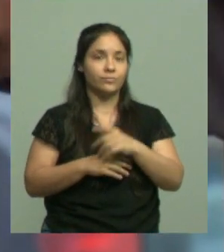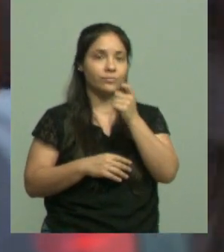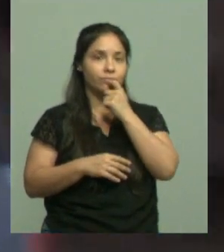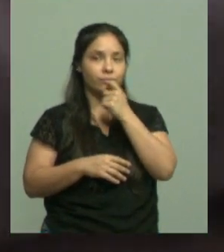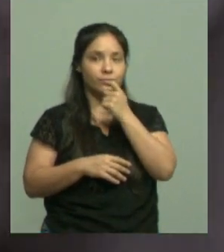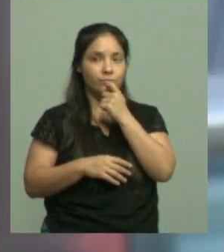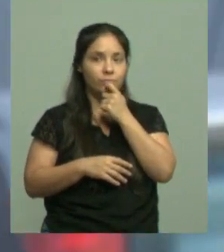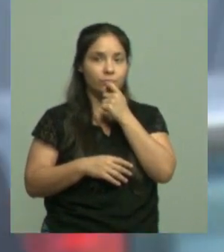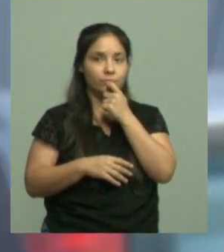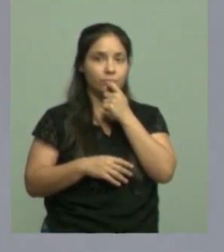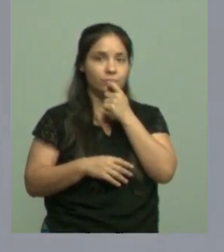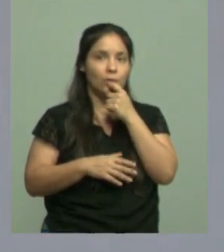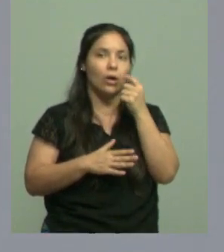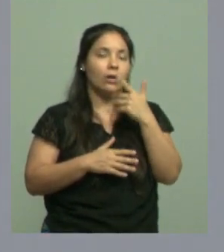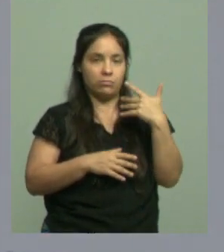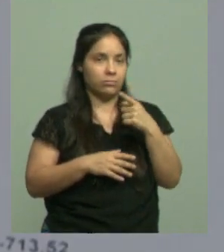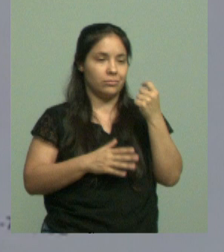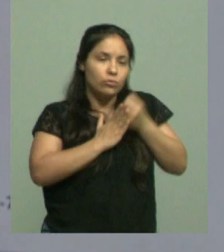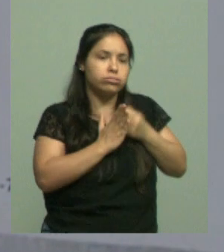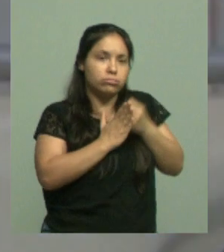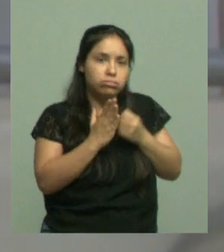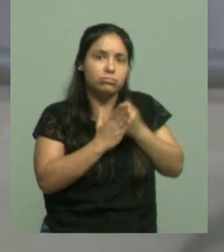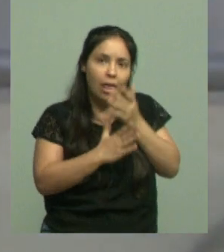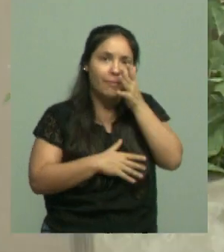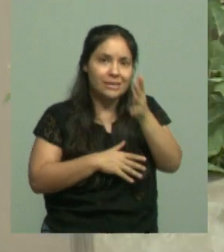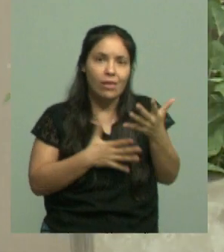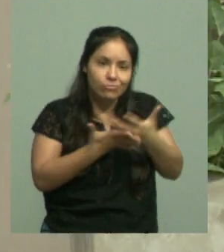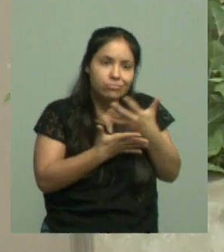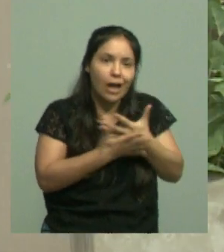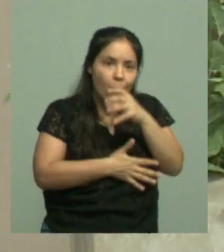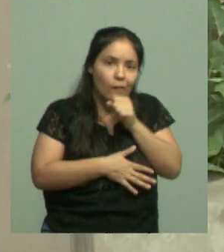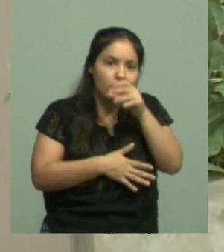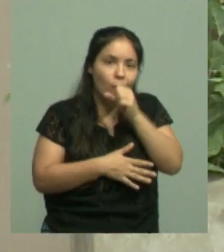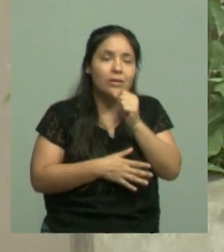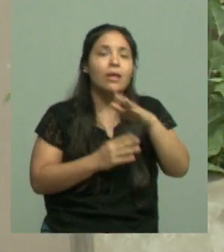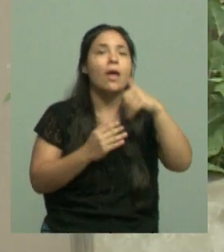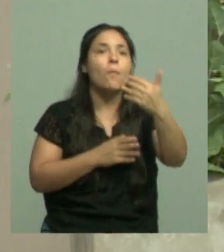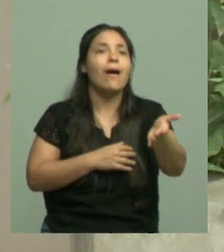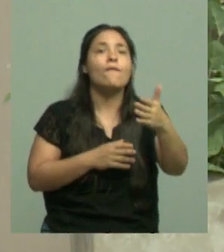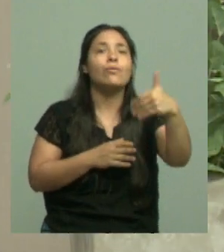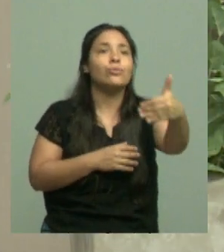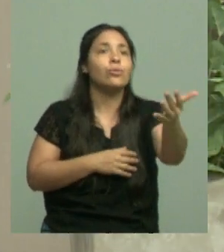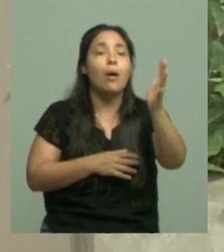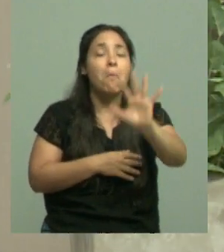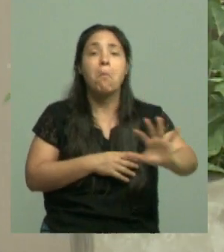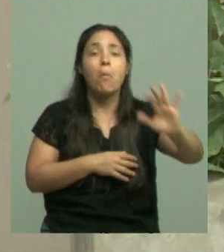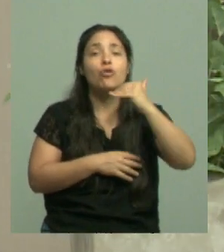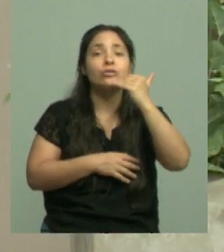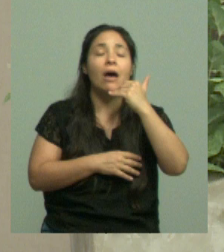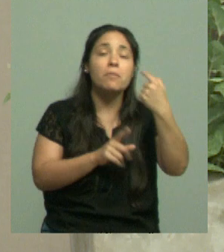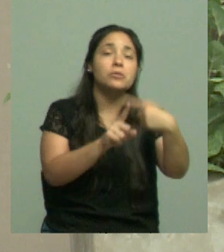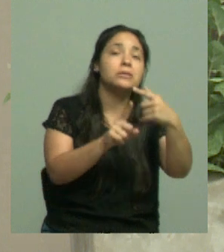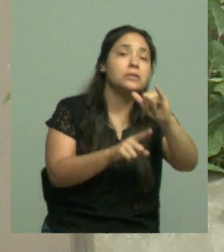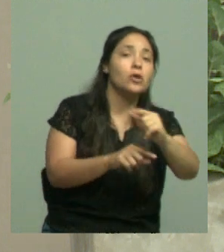de ese sacrificio. Porque encima habló de más motosierra el año que viene. Exacto, de más motosierra y para